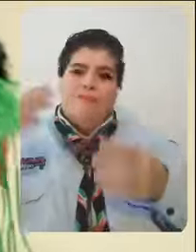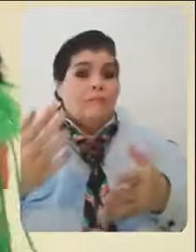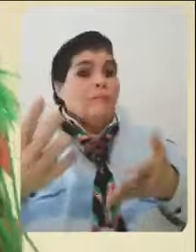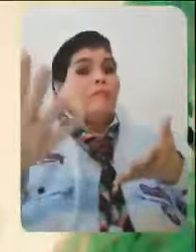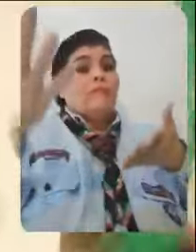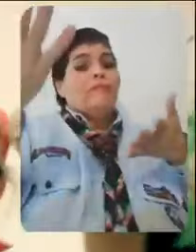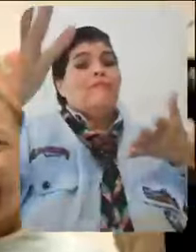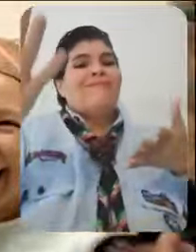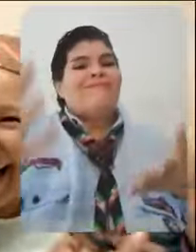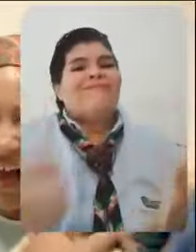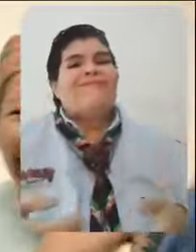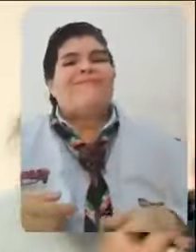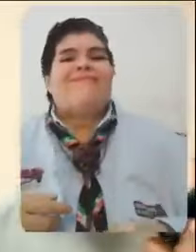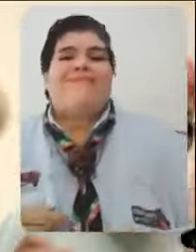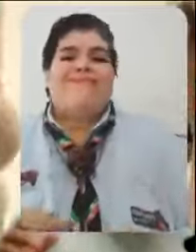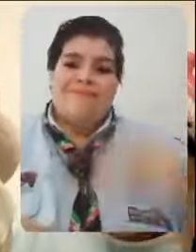necesitamos de ti.